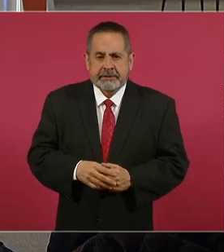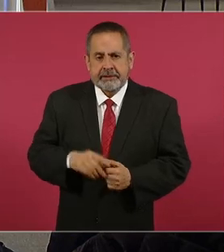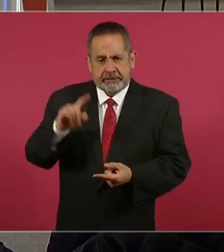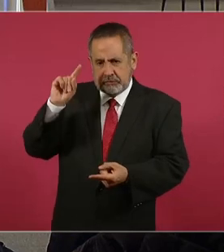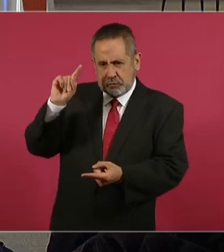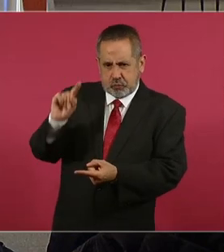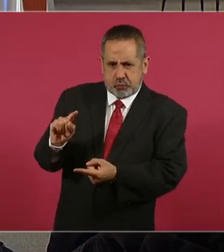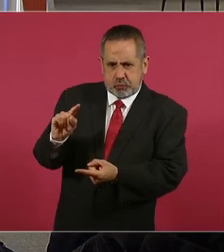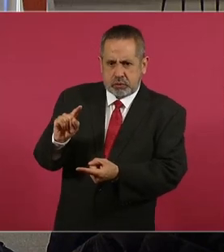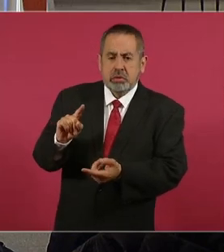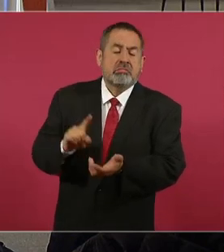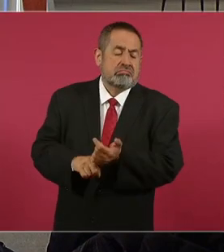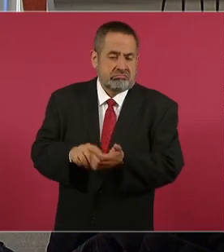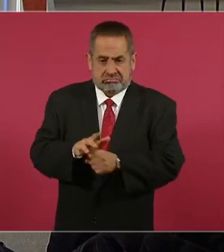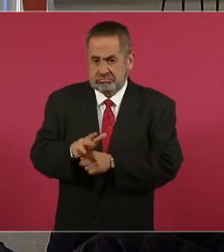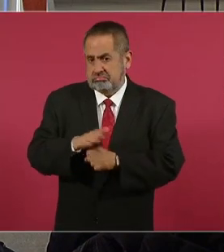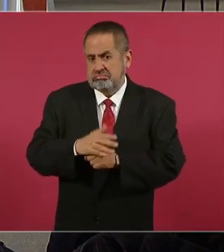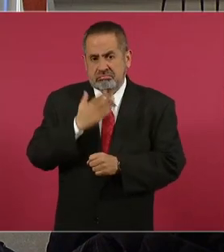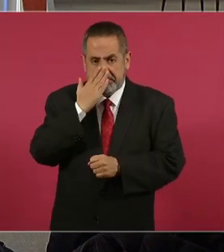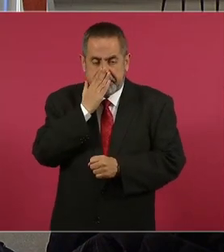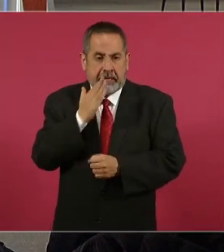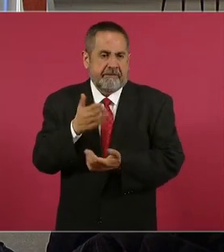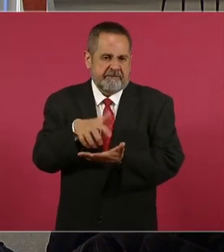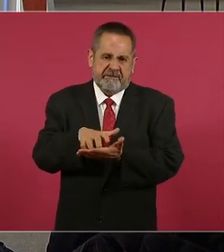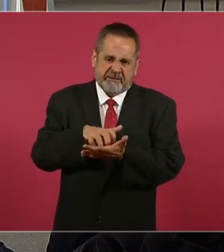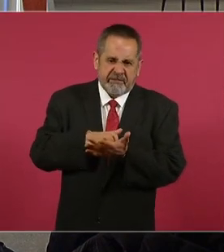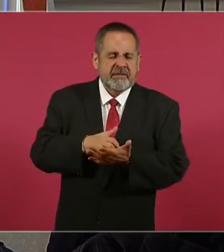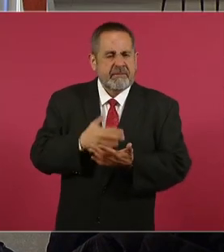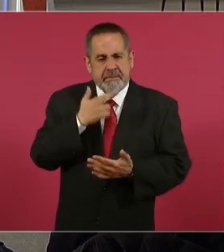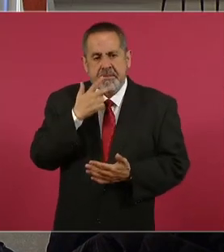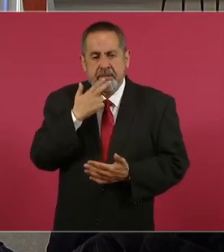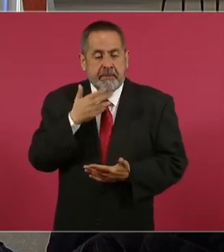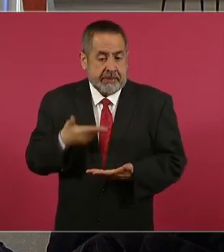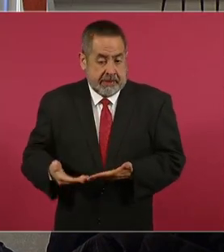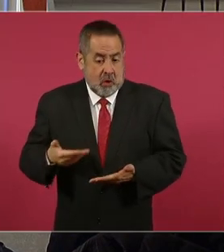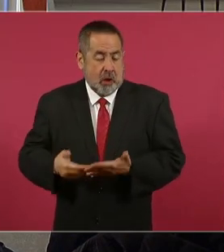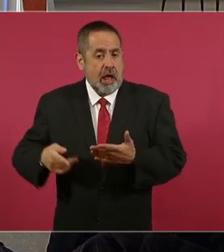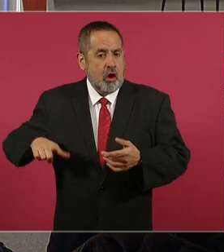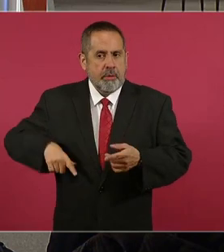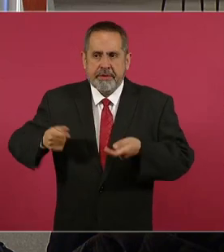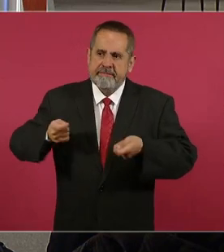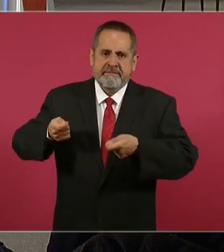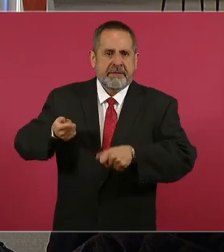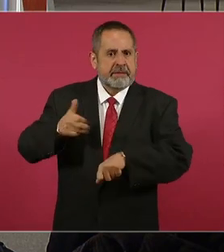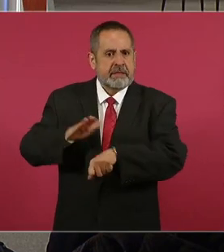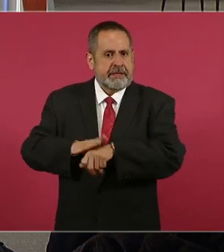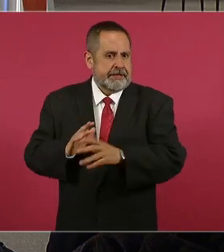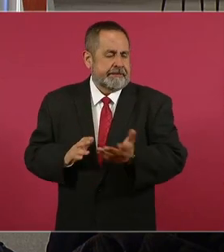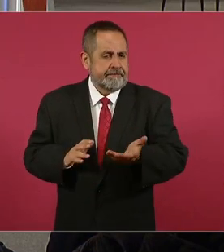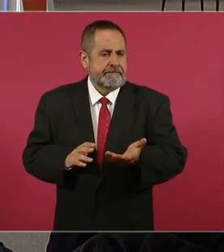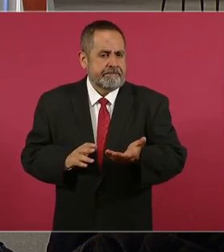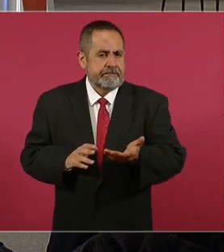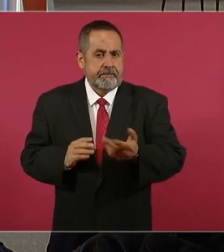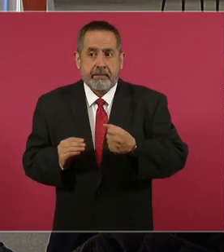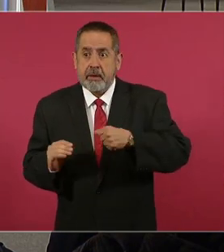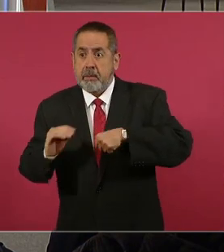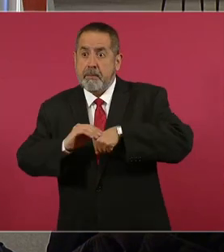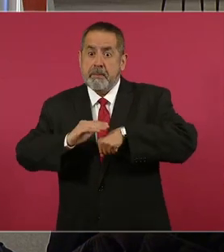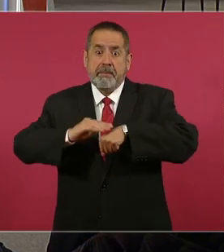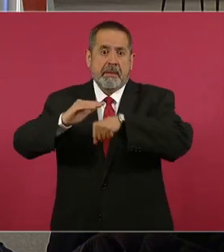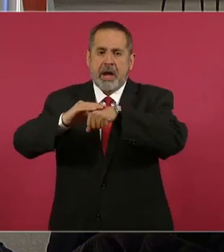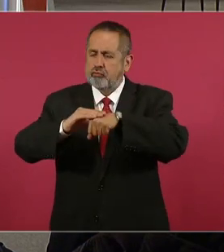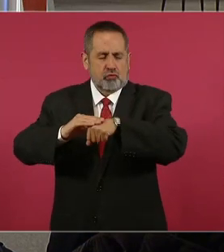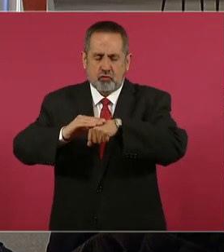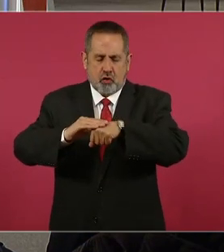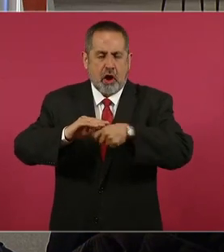disminución sumamente importante en esta administración. No solo no se incrementó, no solamente no se